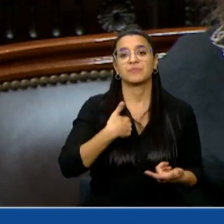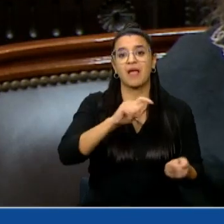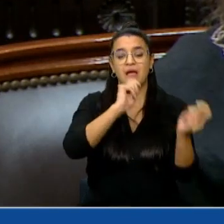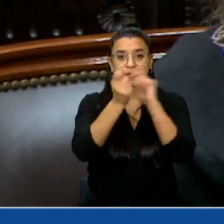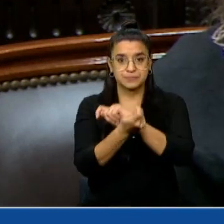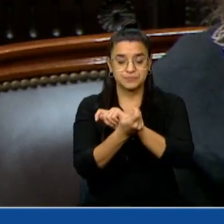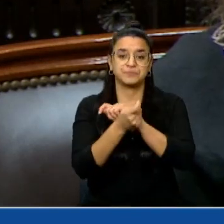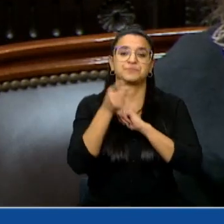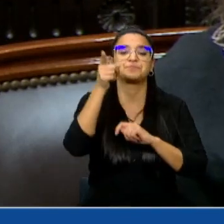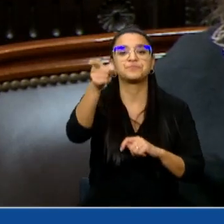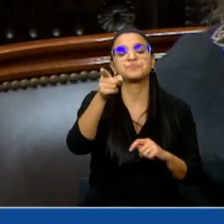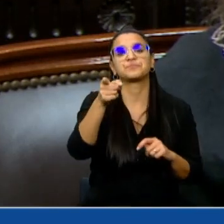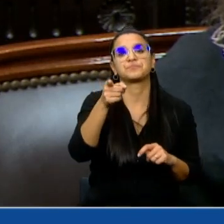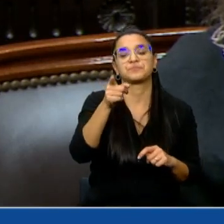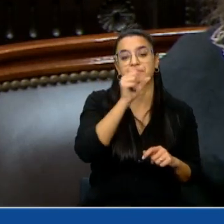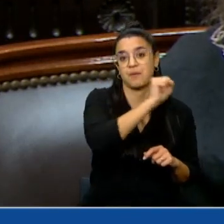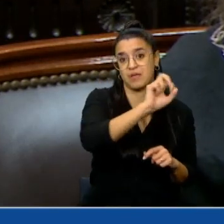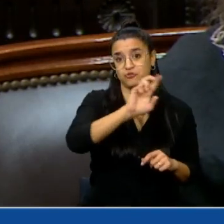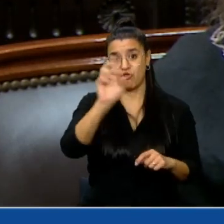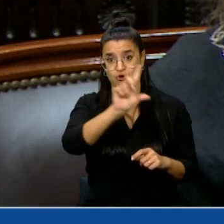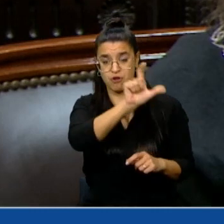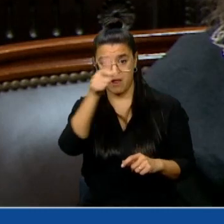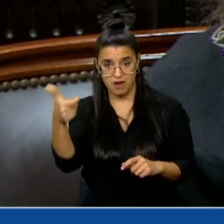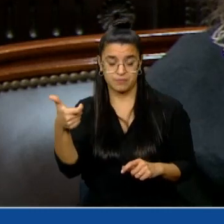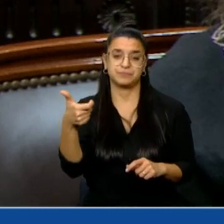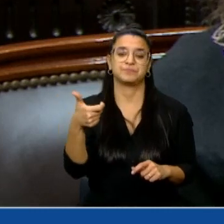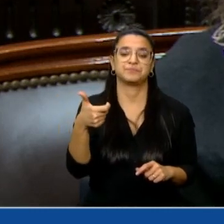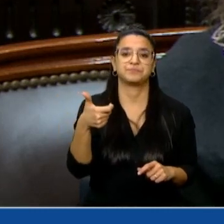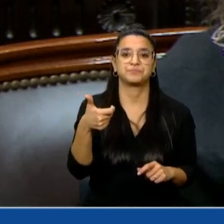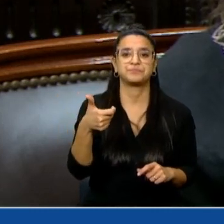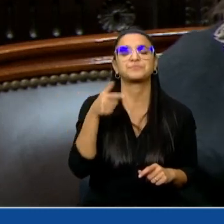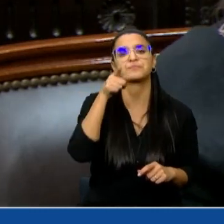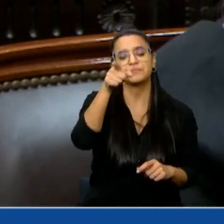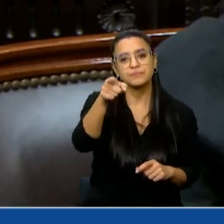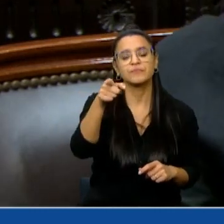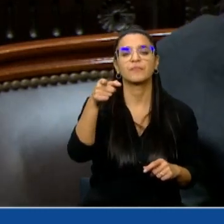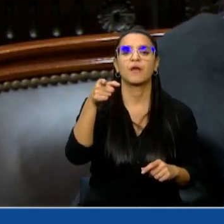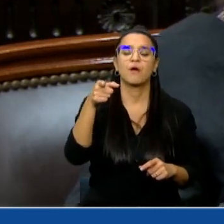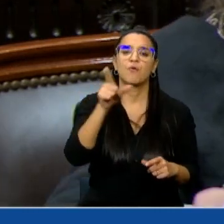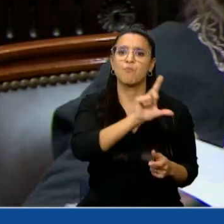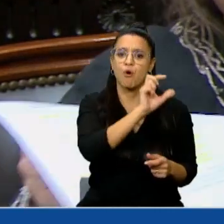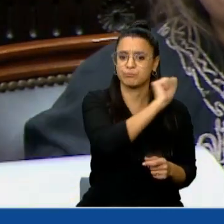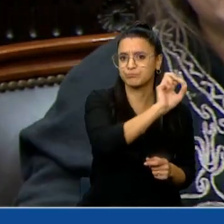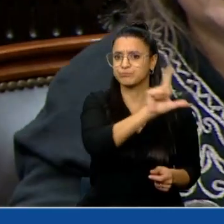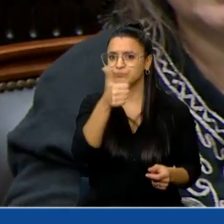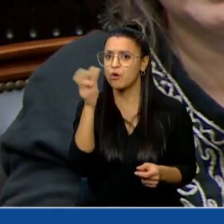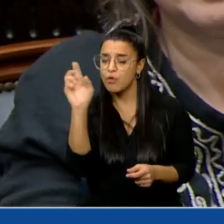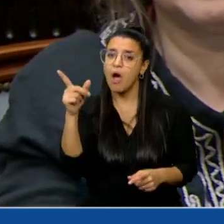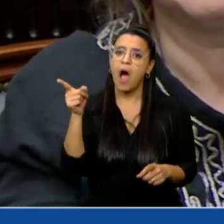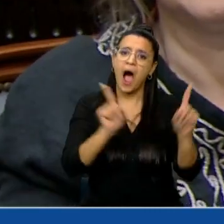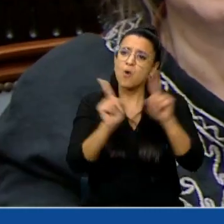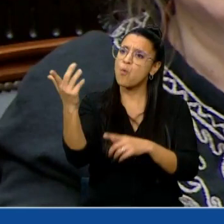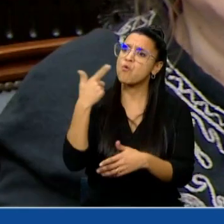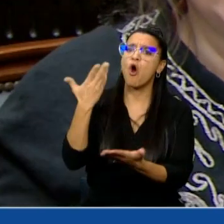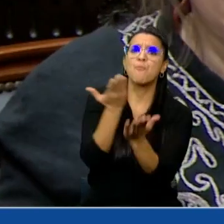convertibilidad, y esta es una de las sagas de la convertibilidad, algunos que nos lo vienen a